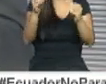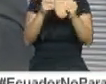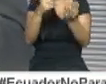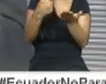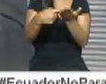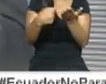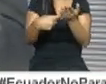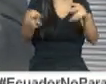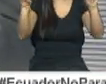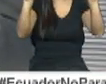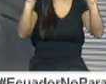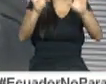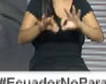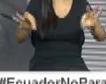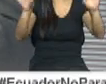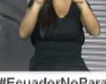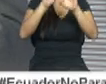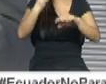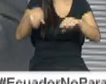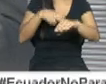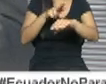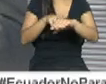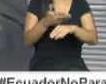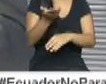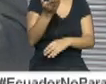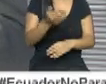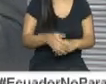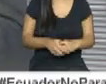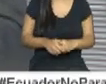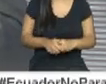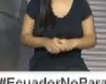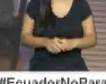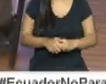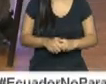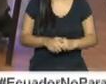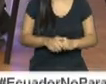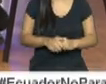análisis, debates sobre temas de interés nacional. Hasta siempre. Gracias.